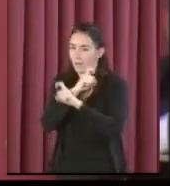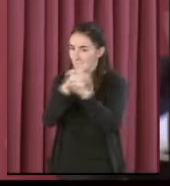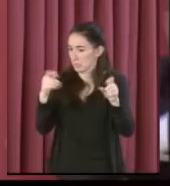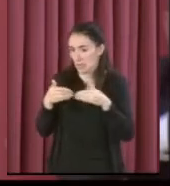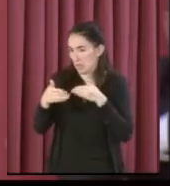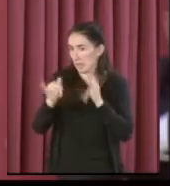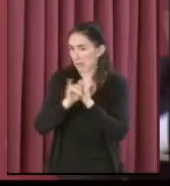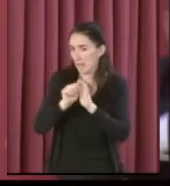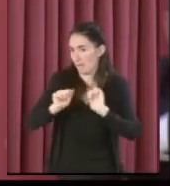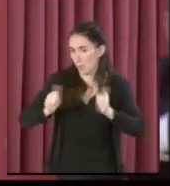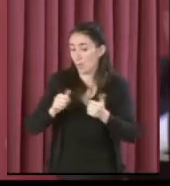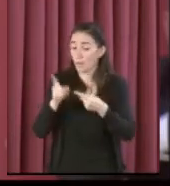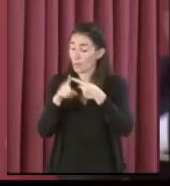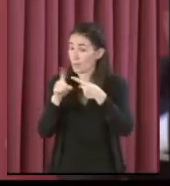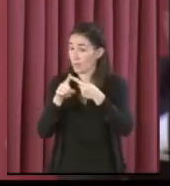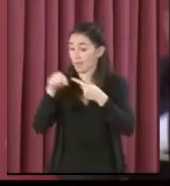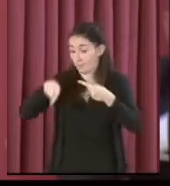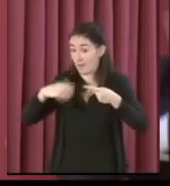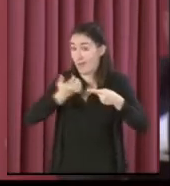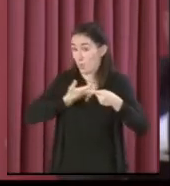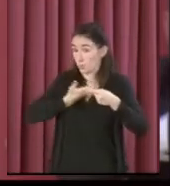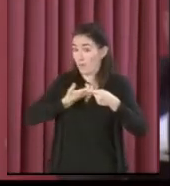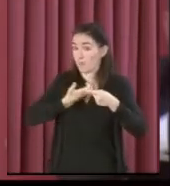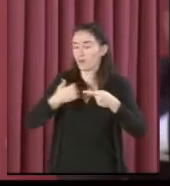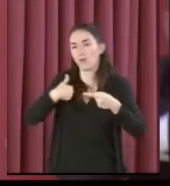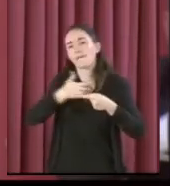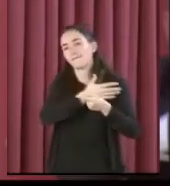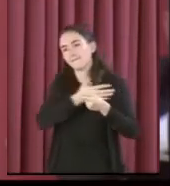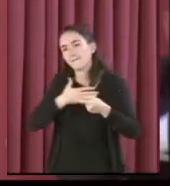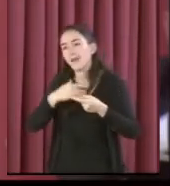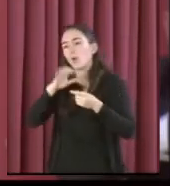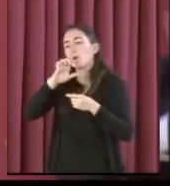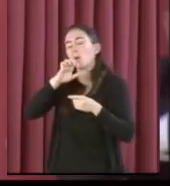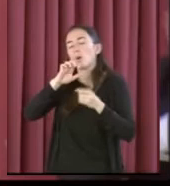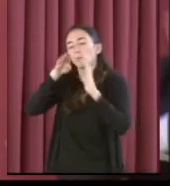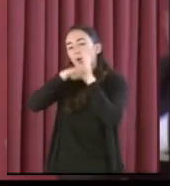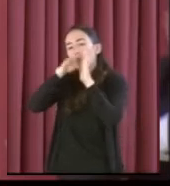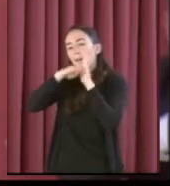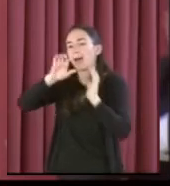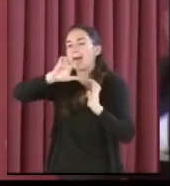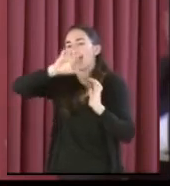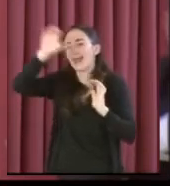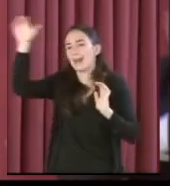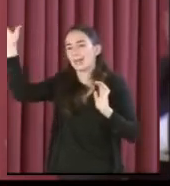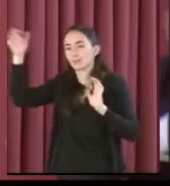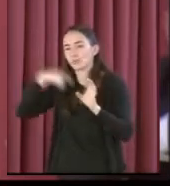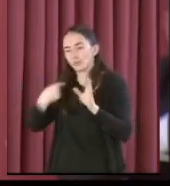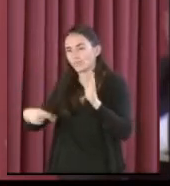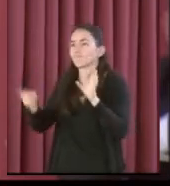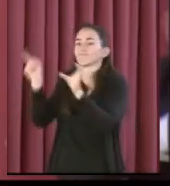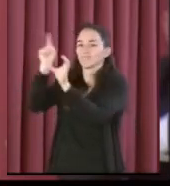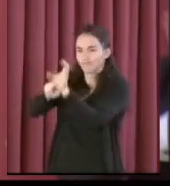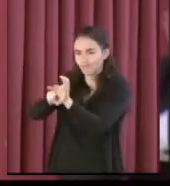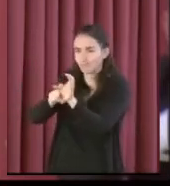inmediata. La primera de ellas es que este ayuntamiento se suma al programa Erasmus junto a tres institutos